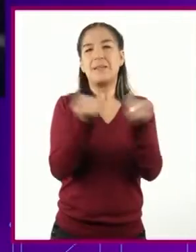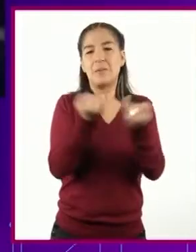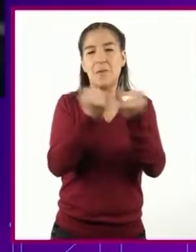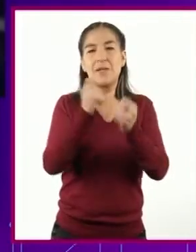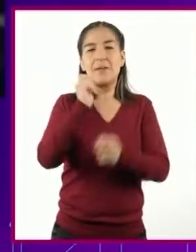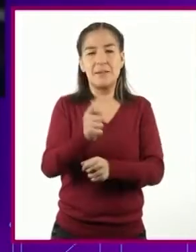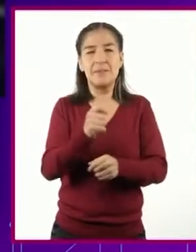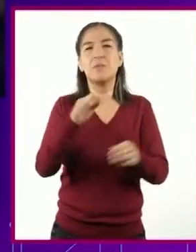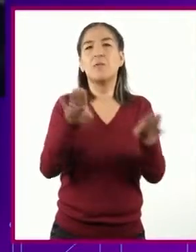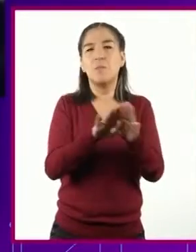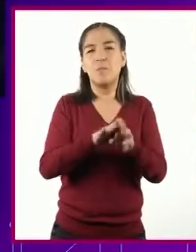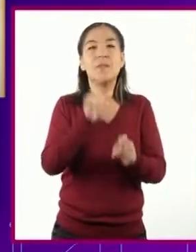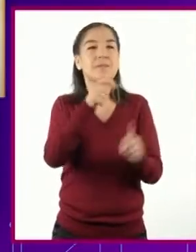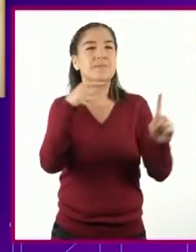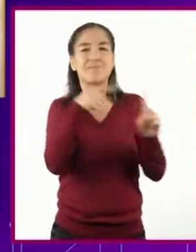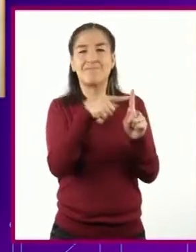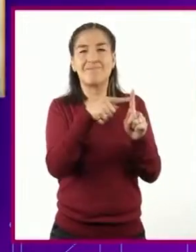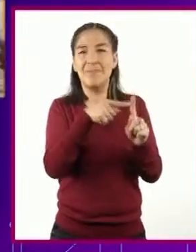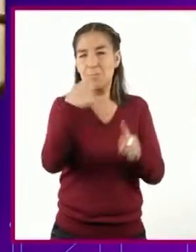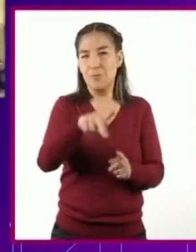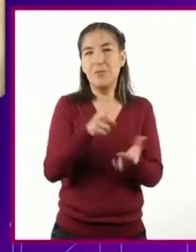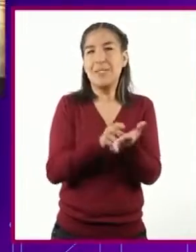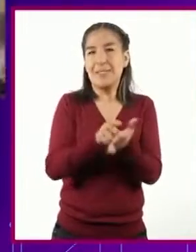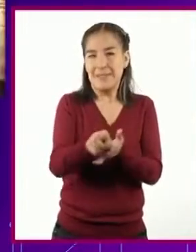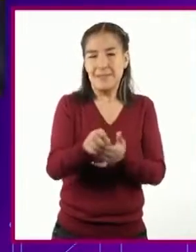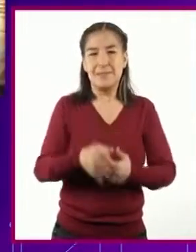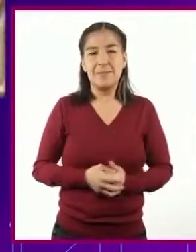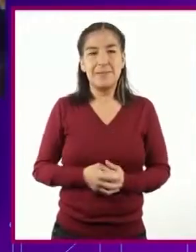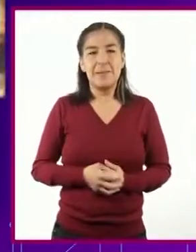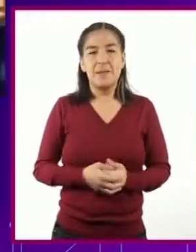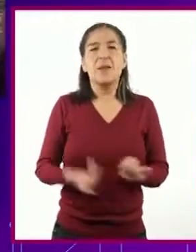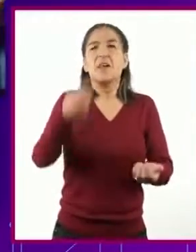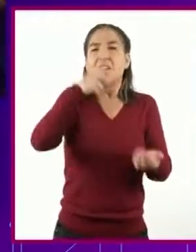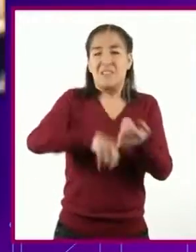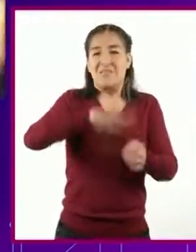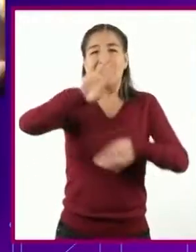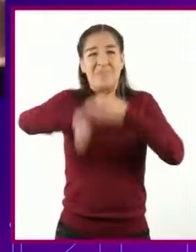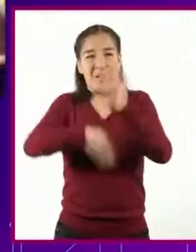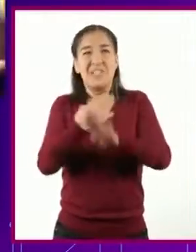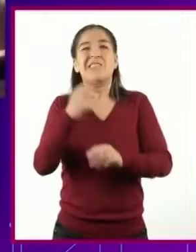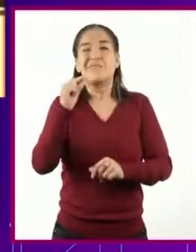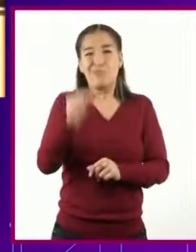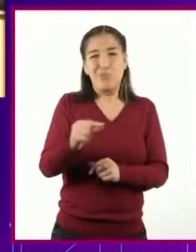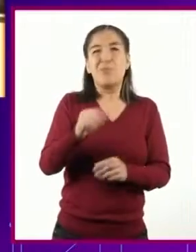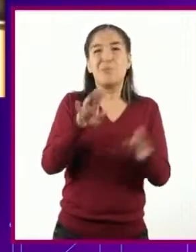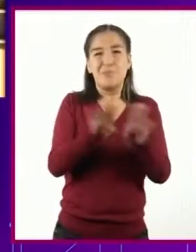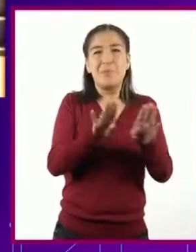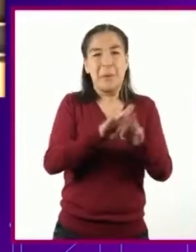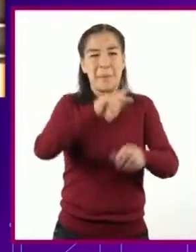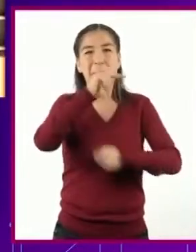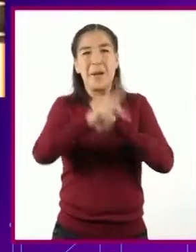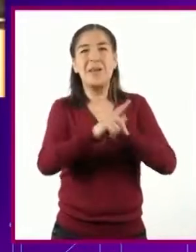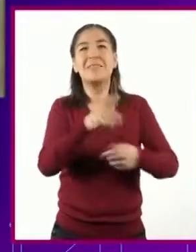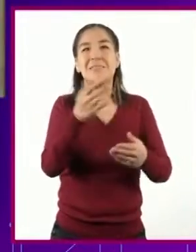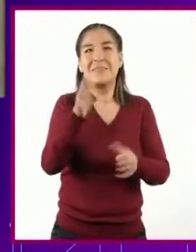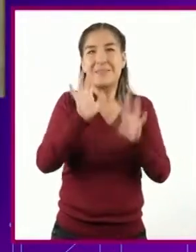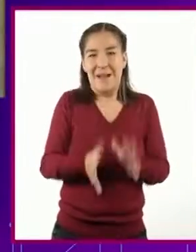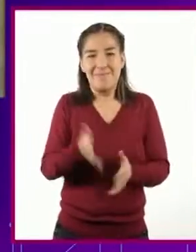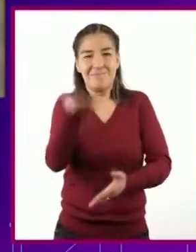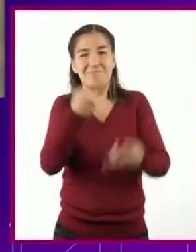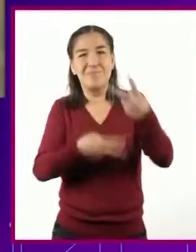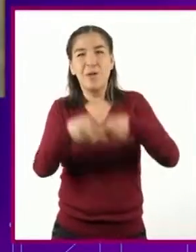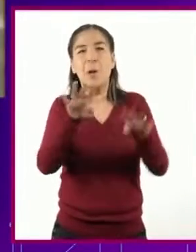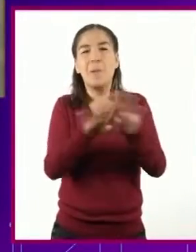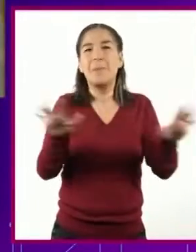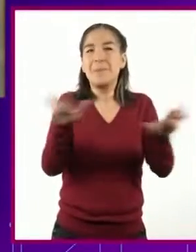decir, basada en derechos. Sin embargo, en el mundo son pocos los países que han alcanzado avances significativos en el